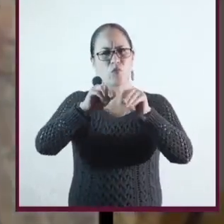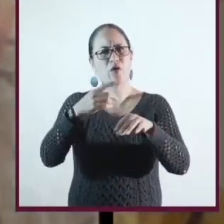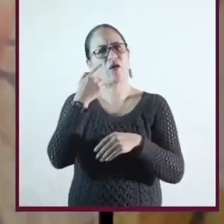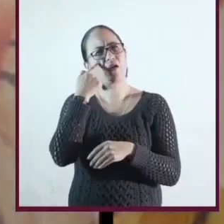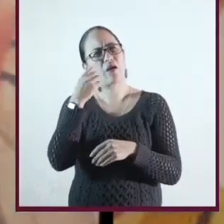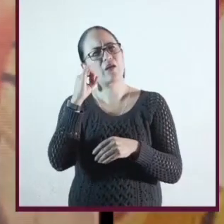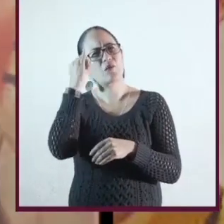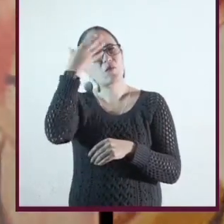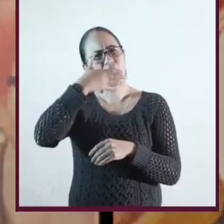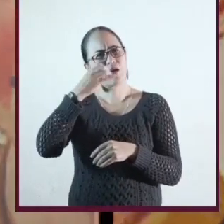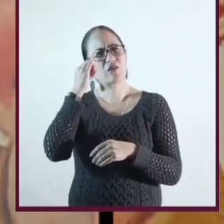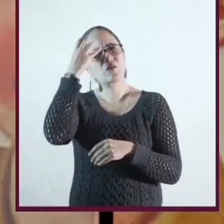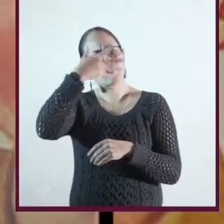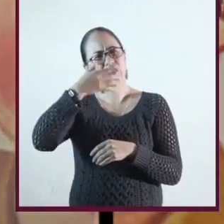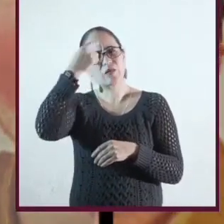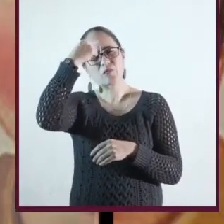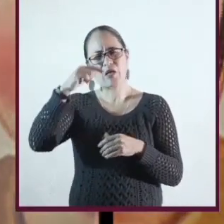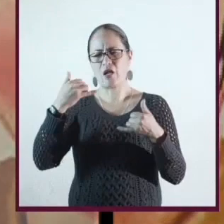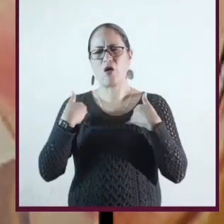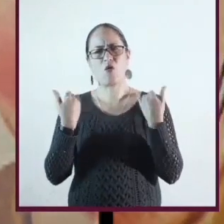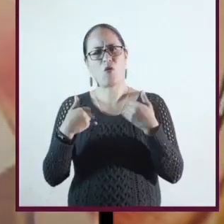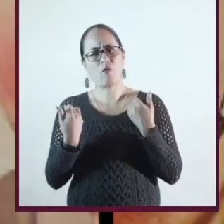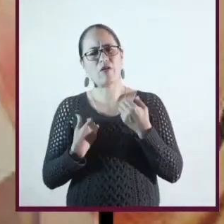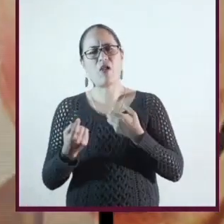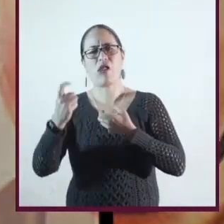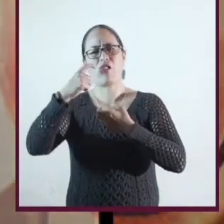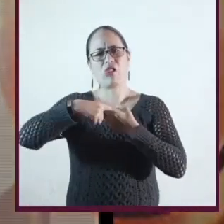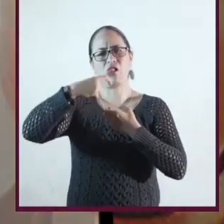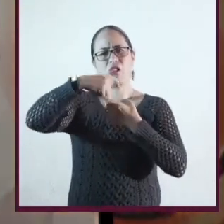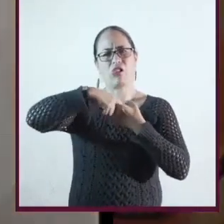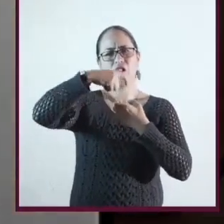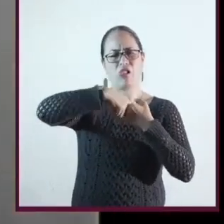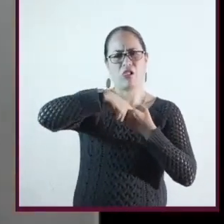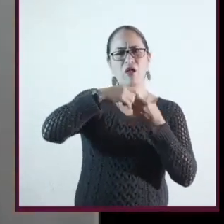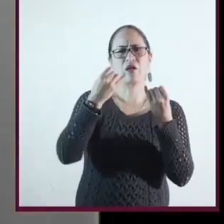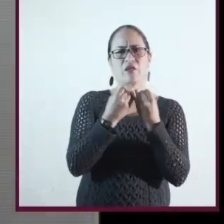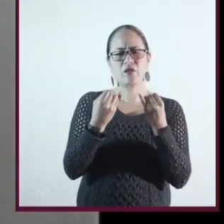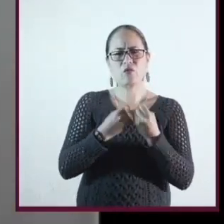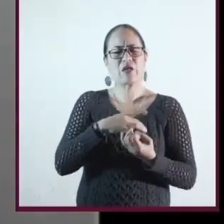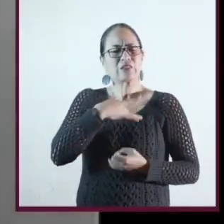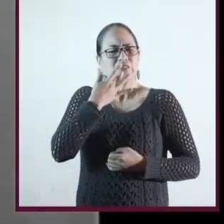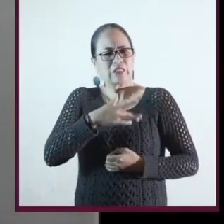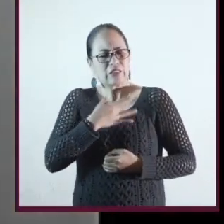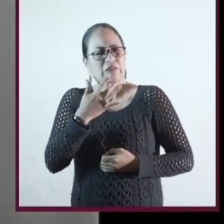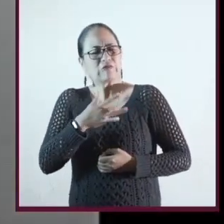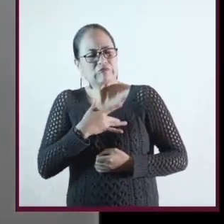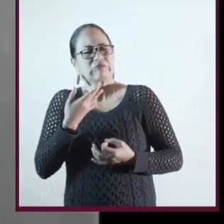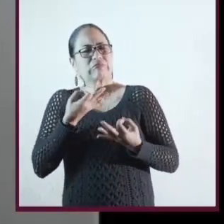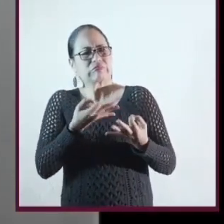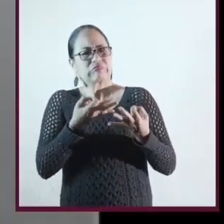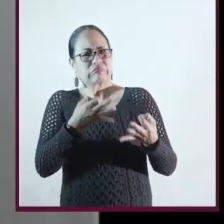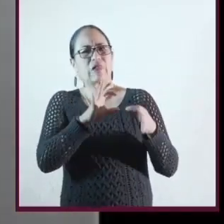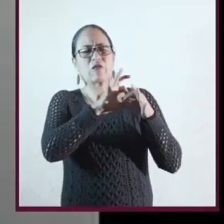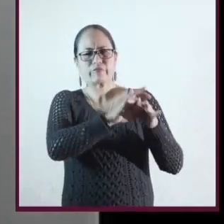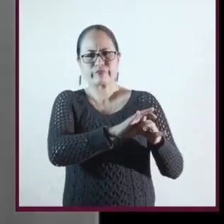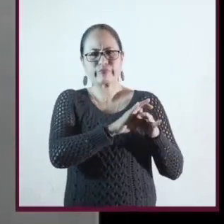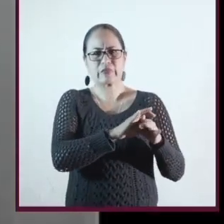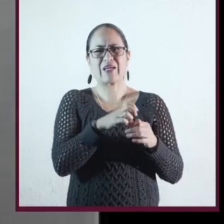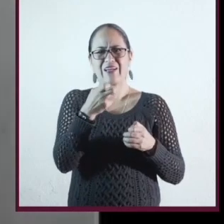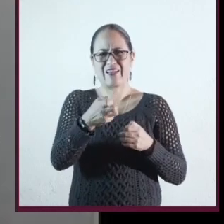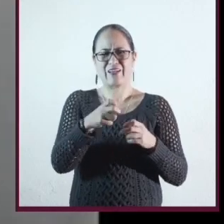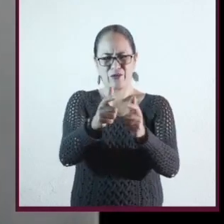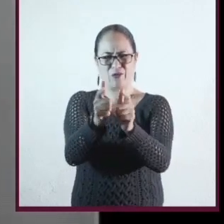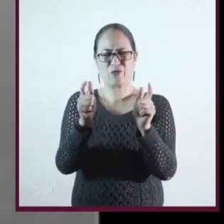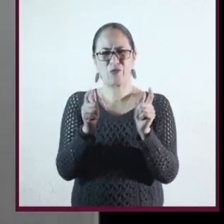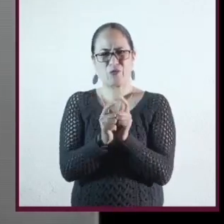aparato motivacional. Gracias a la proyección de la propaganda nazi, su ejército creció y su ideología llegó a